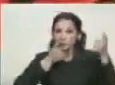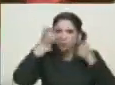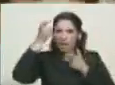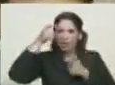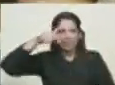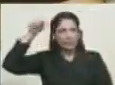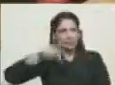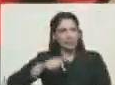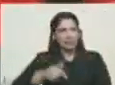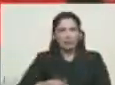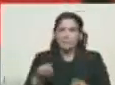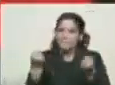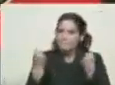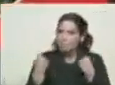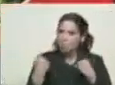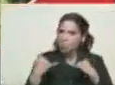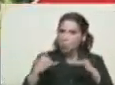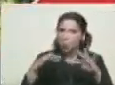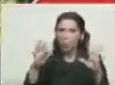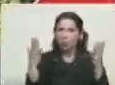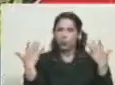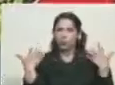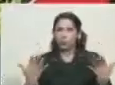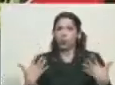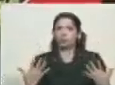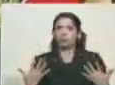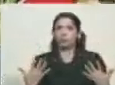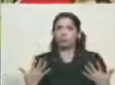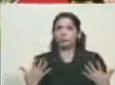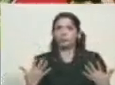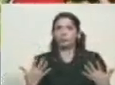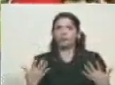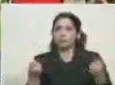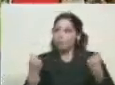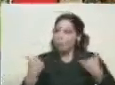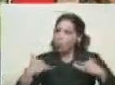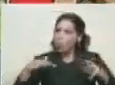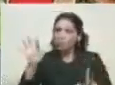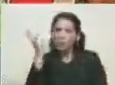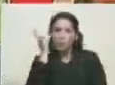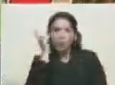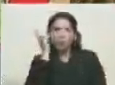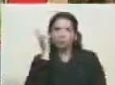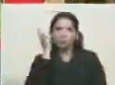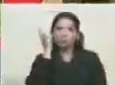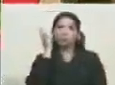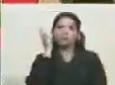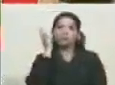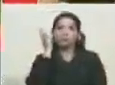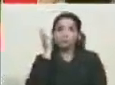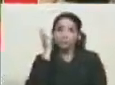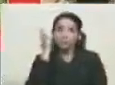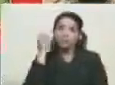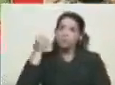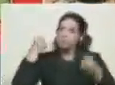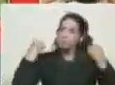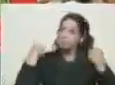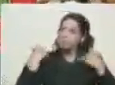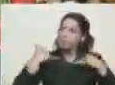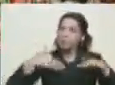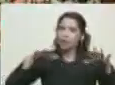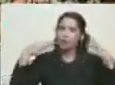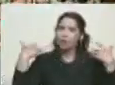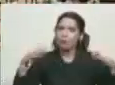hay bastantes, o muchísimo, muchísimas mujeres. Aquí hay muchísimos